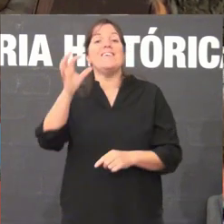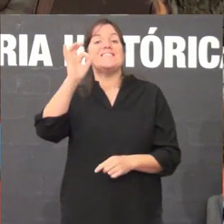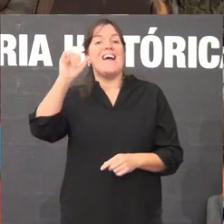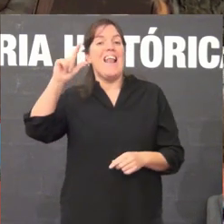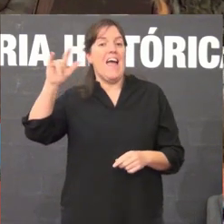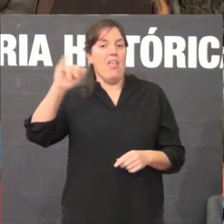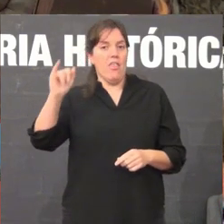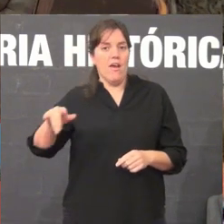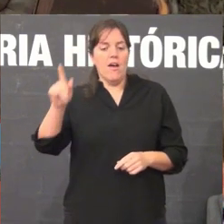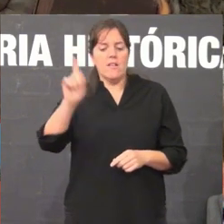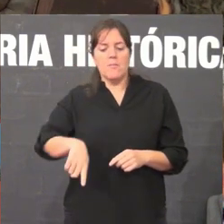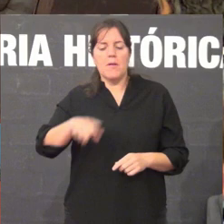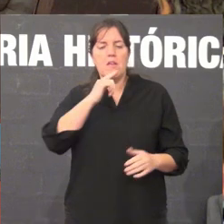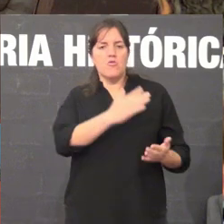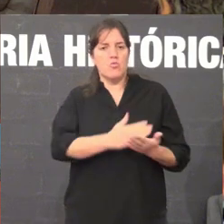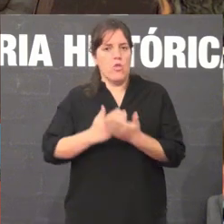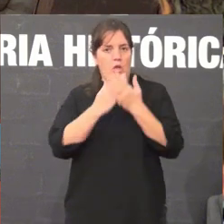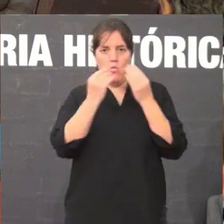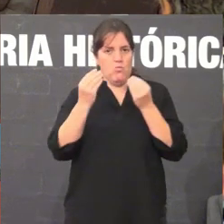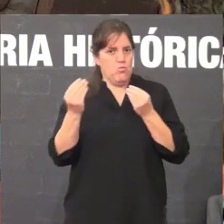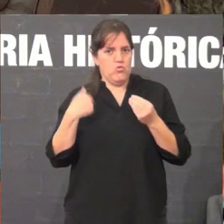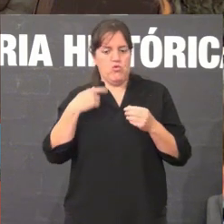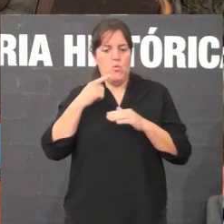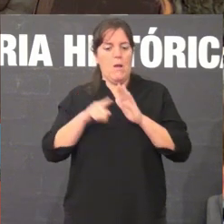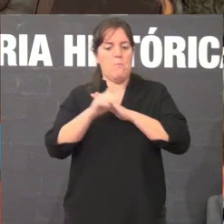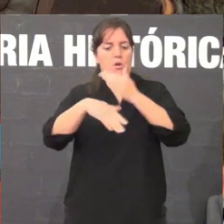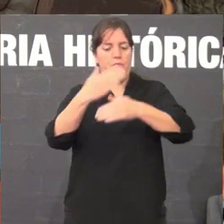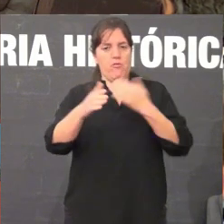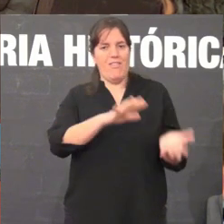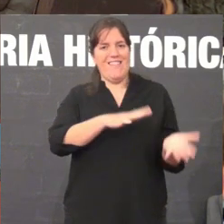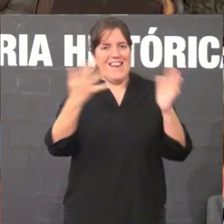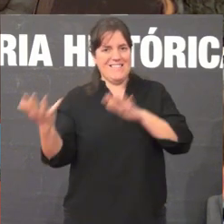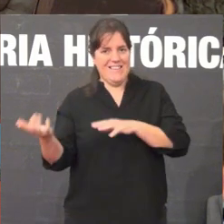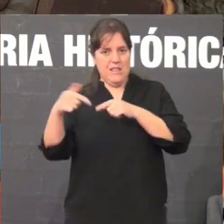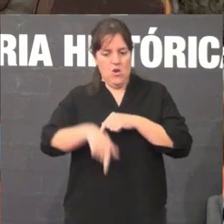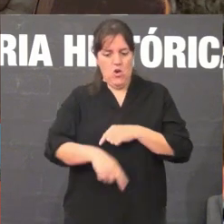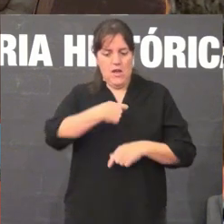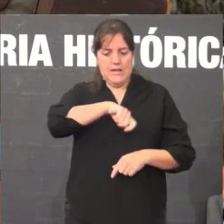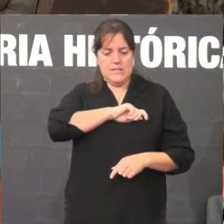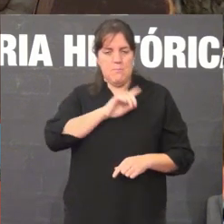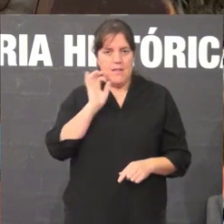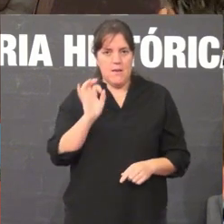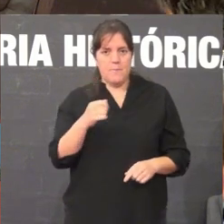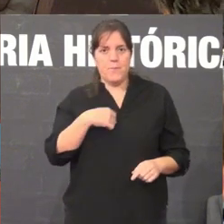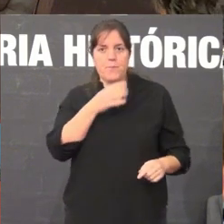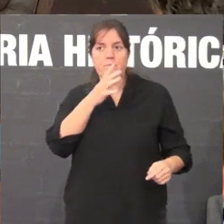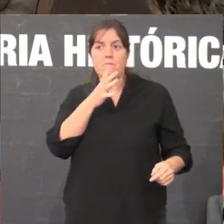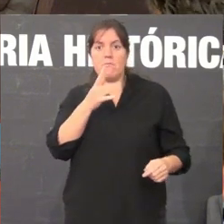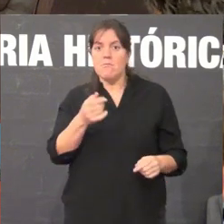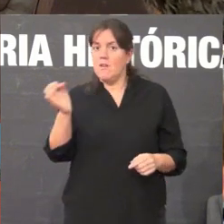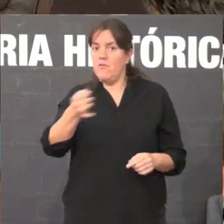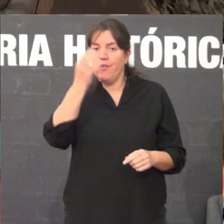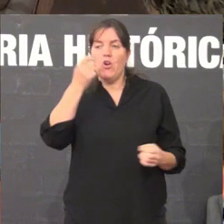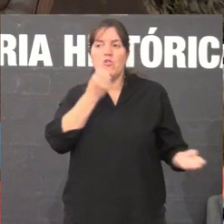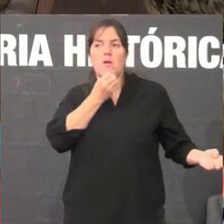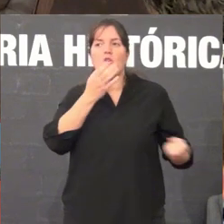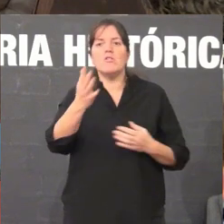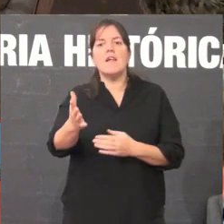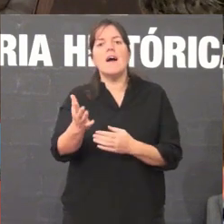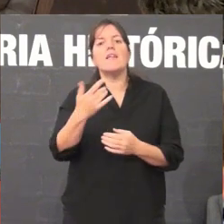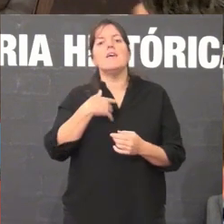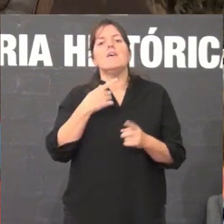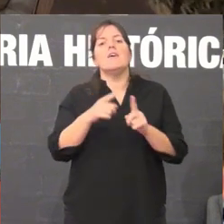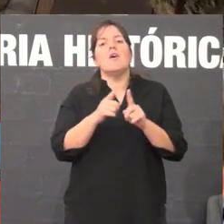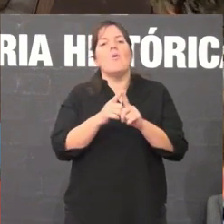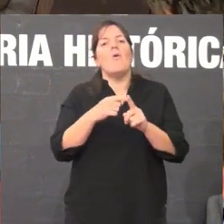ten, bueno, pois estudado moito tamén ese proceso de transición en España. Seguro que agora, bueno, pues nos pode contar ata que punto, bueno,